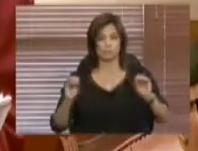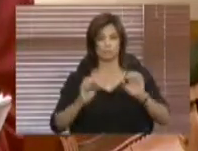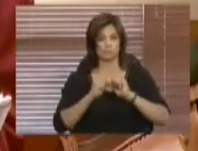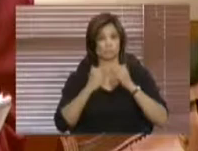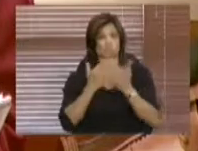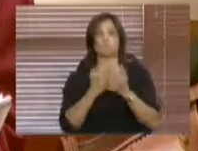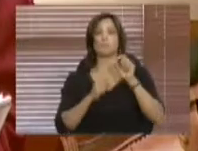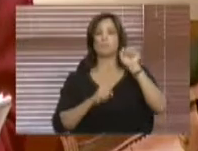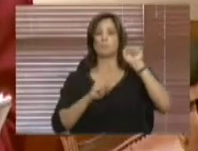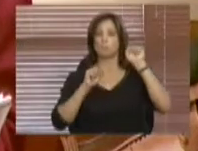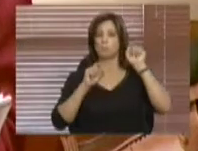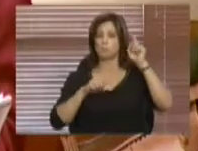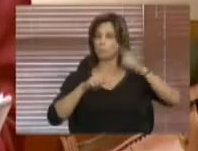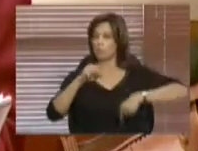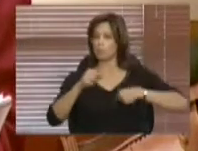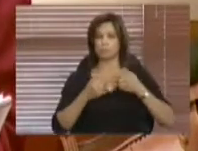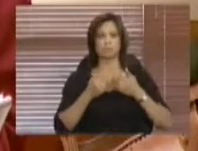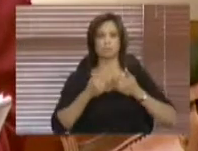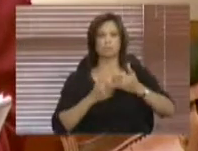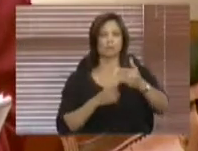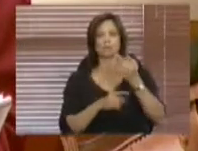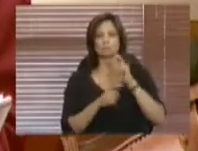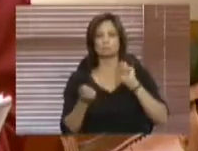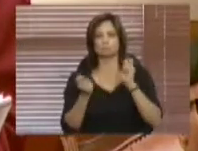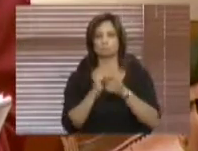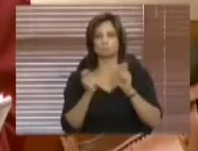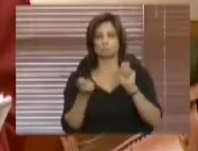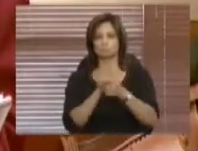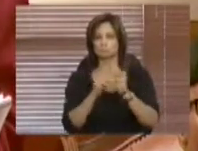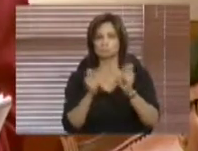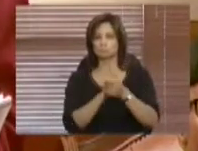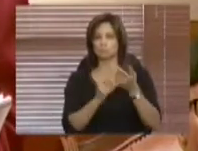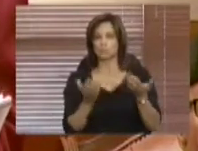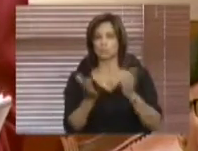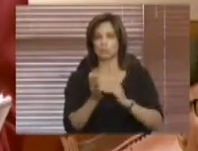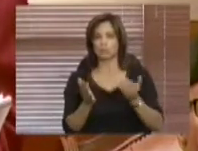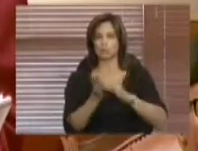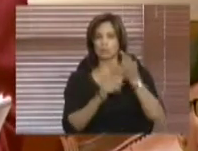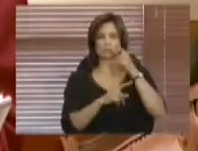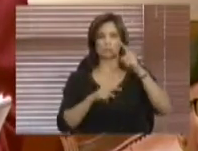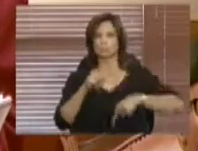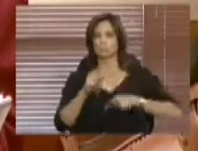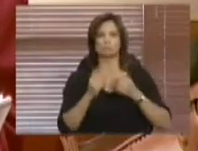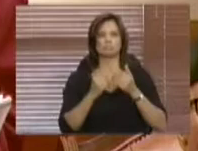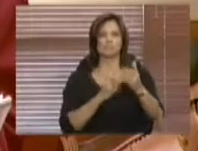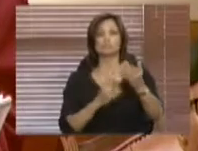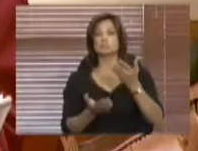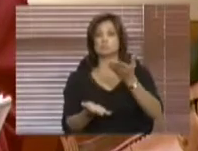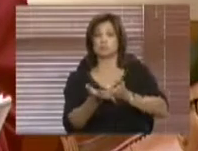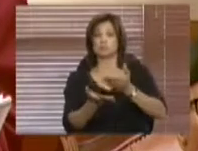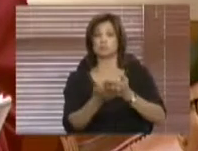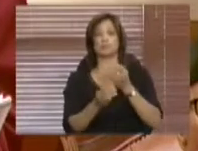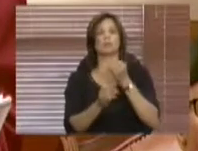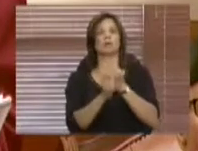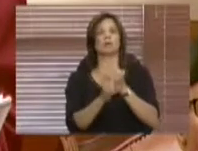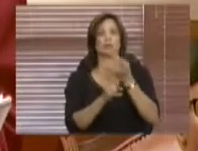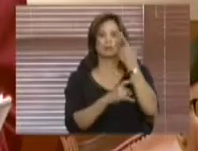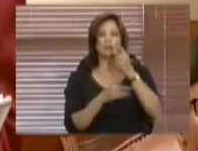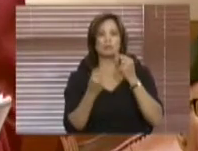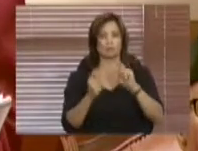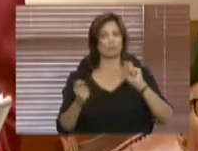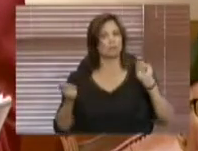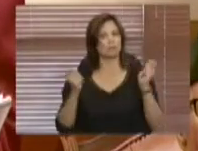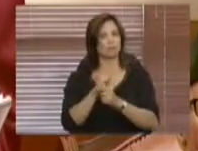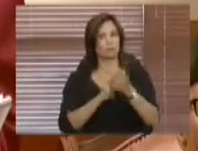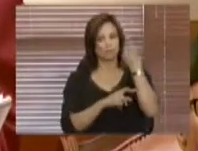sociedad puede avanzar modificando permanentemente la Constitución sin poner a prueba la institucionalidad que pretende